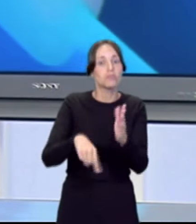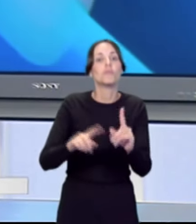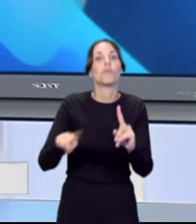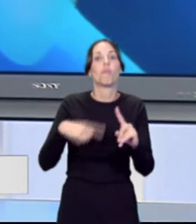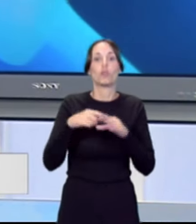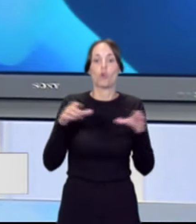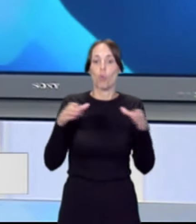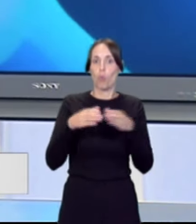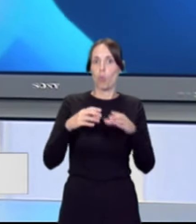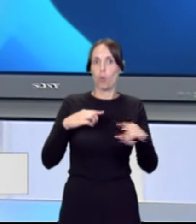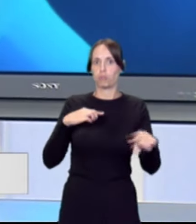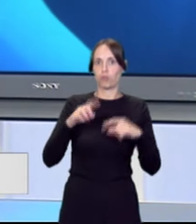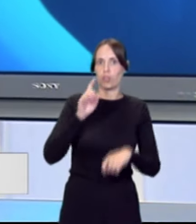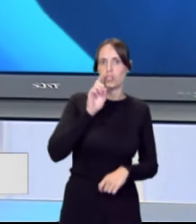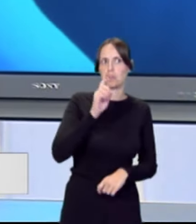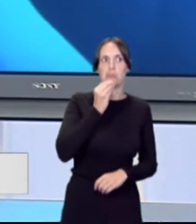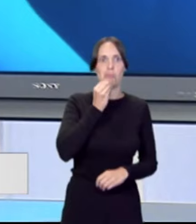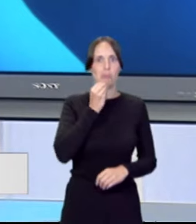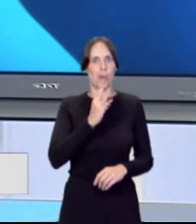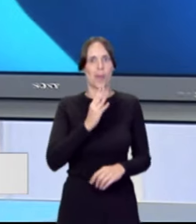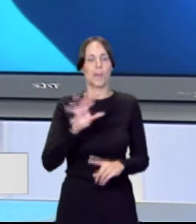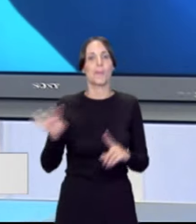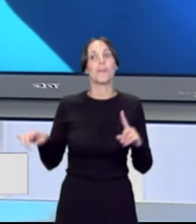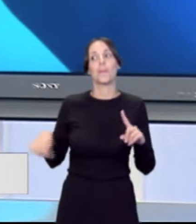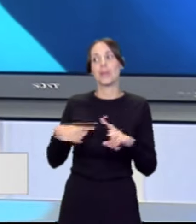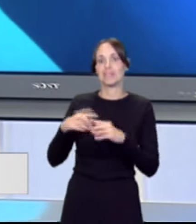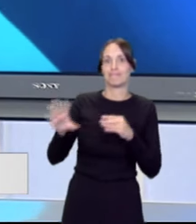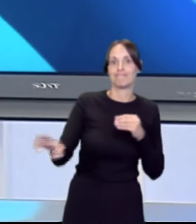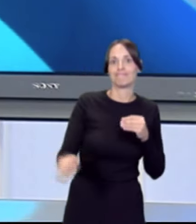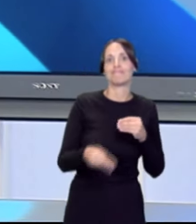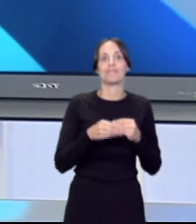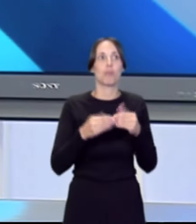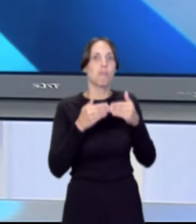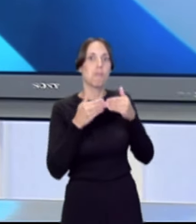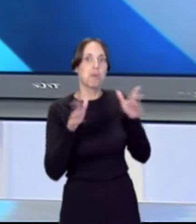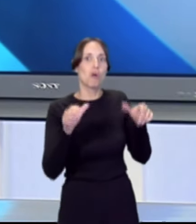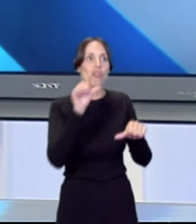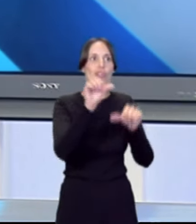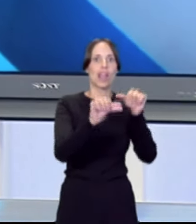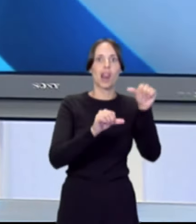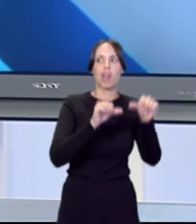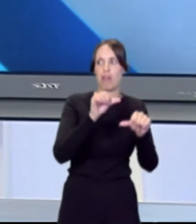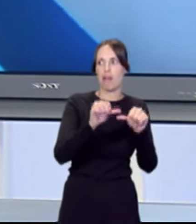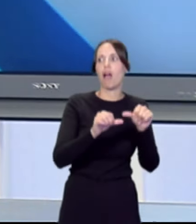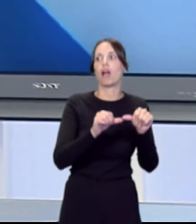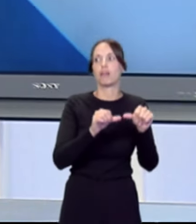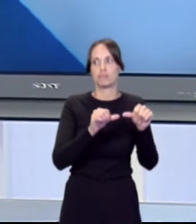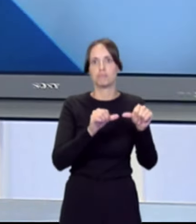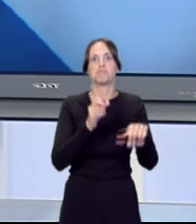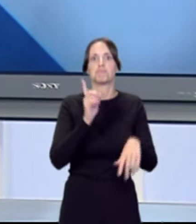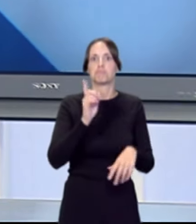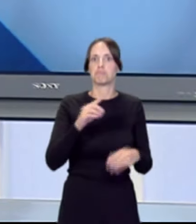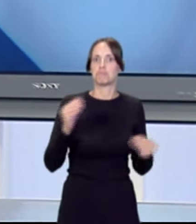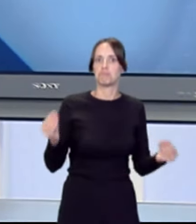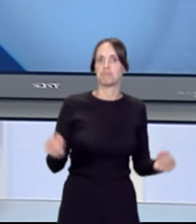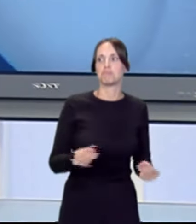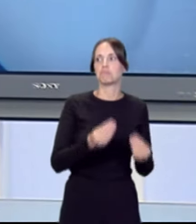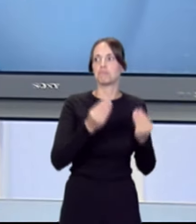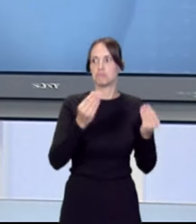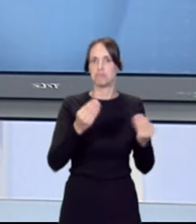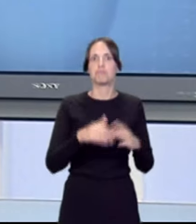buena. Y pues adicionalmente a esto, pues el debut en la competición liguera también pues resultó próspera con esta victoria que